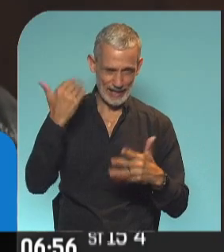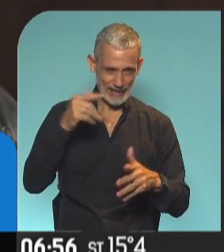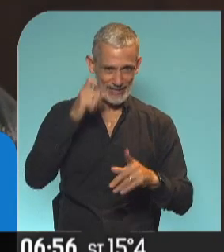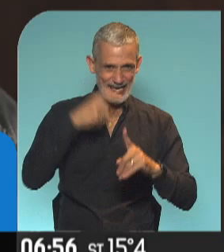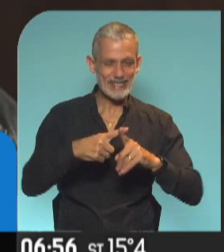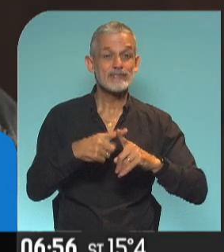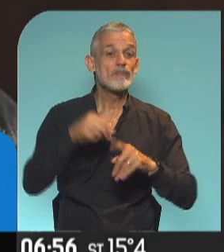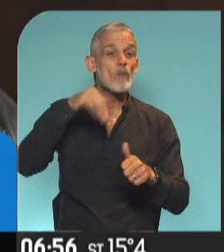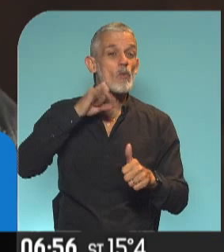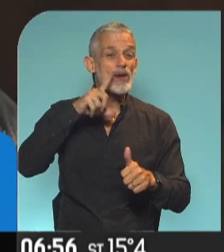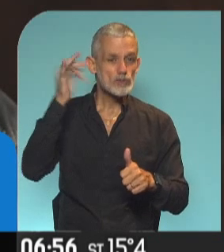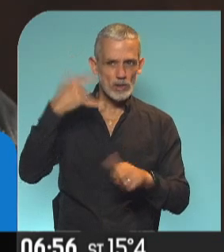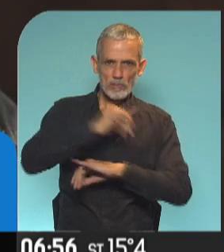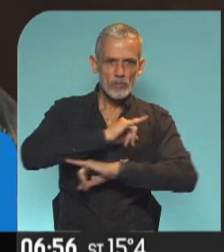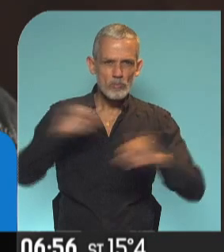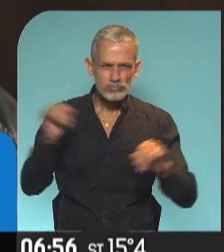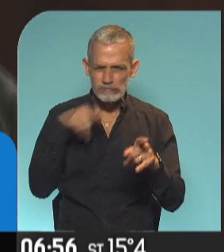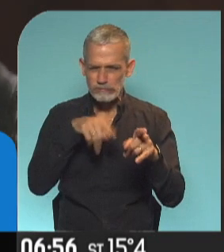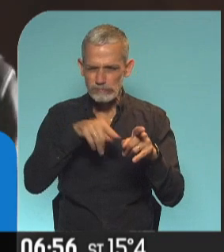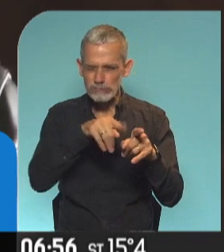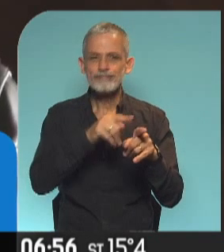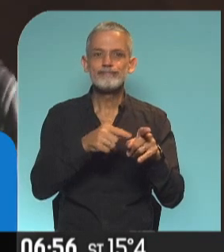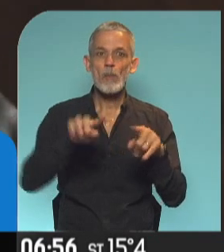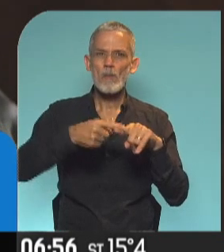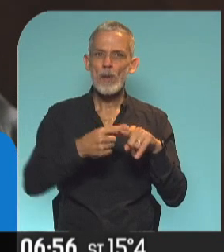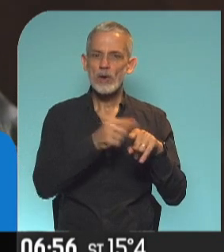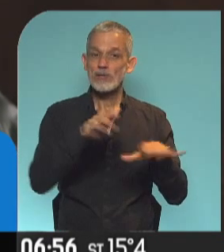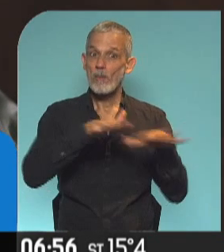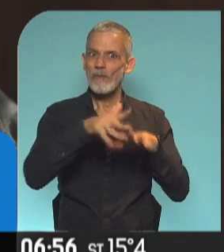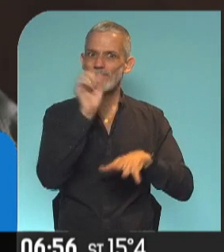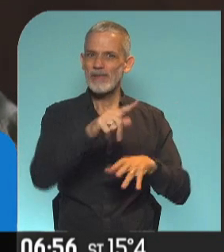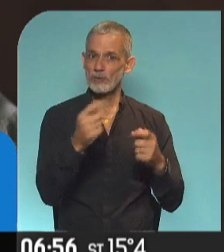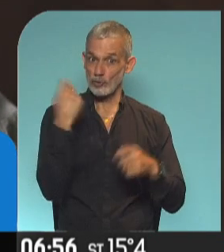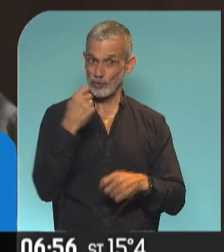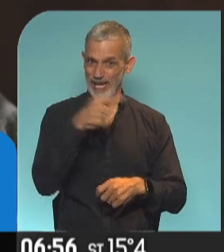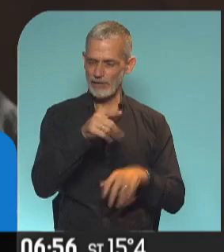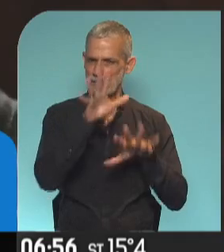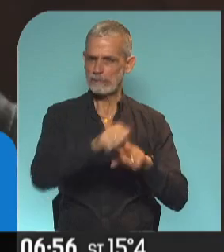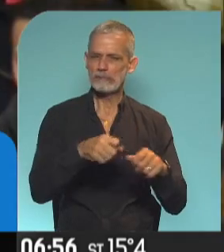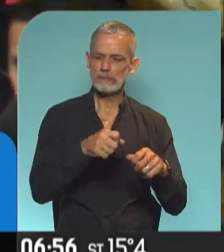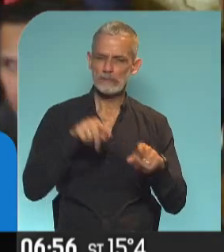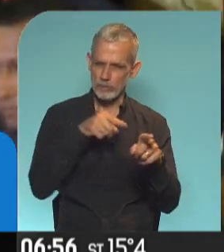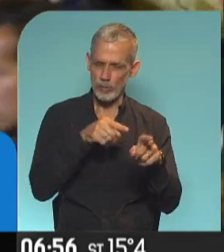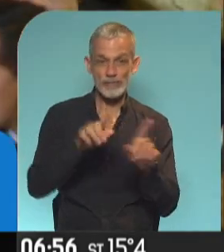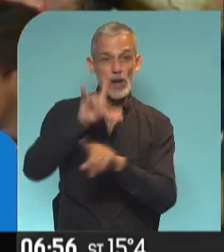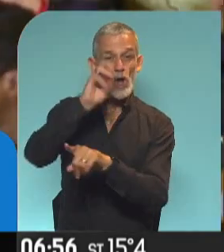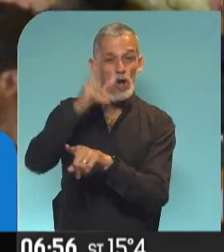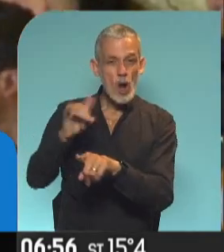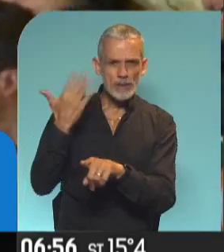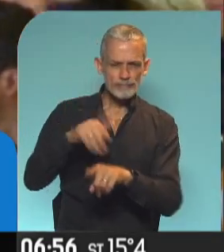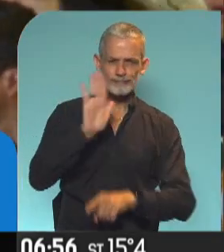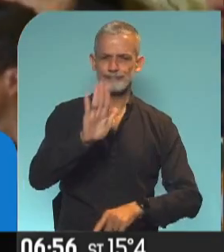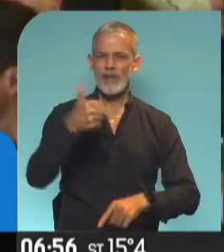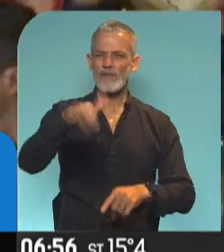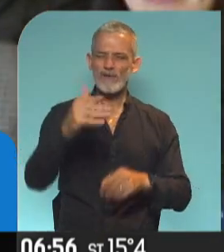Murillo había anunciado la cacería contra dirigentes políticos del movimiento al socialismo. López, por su parte, había